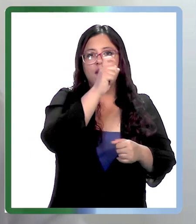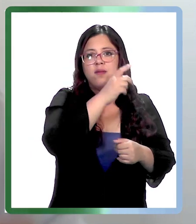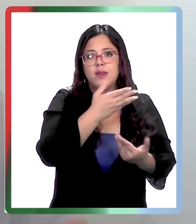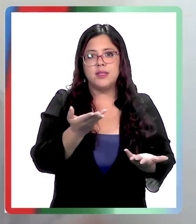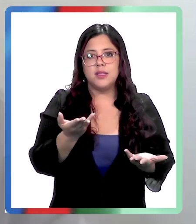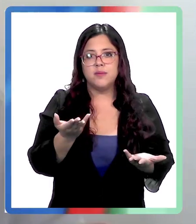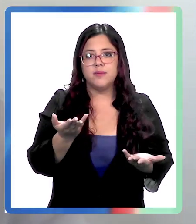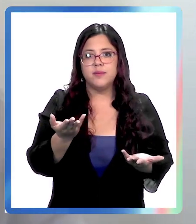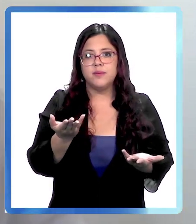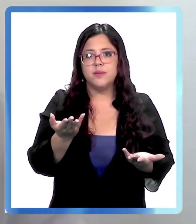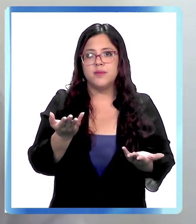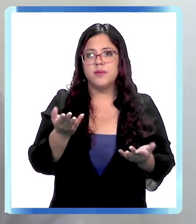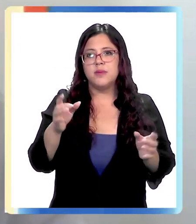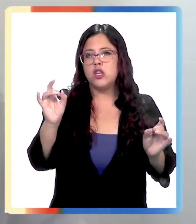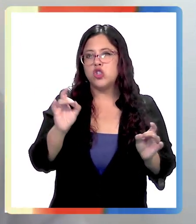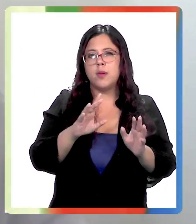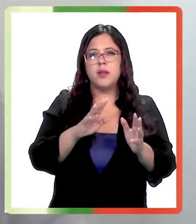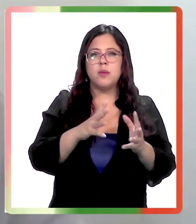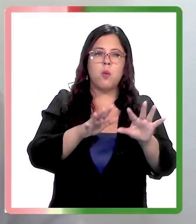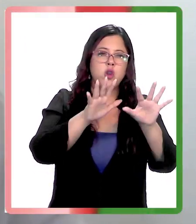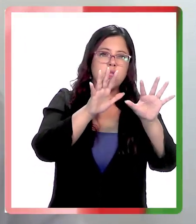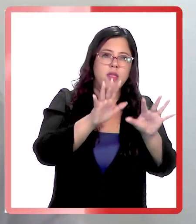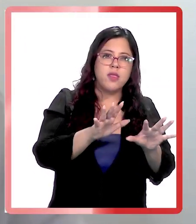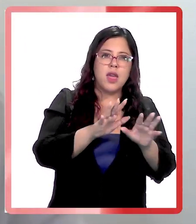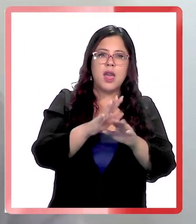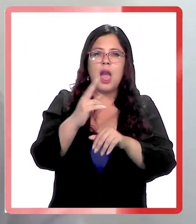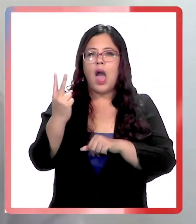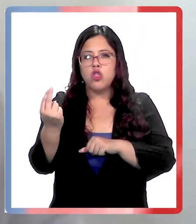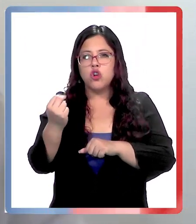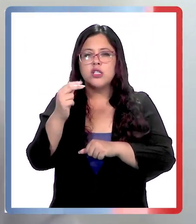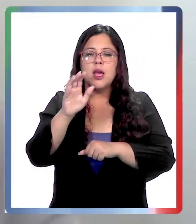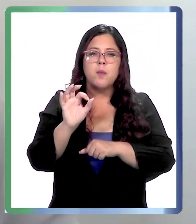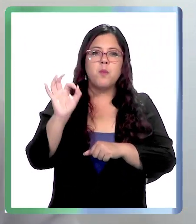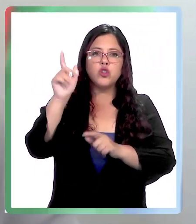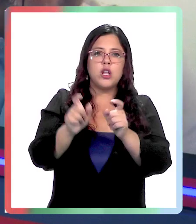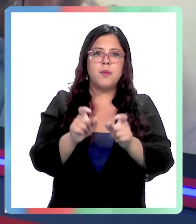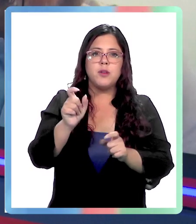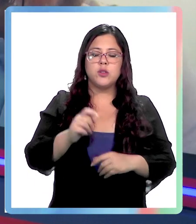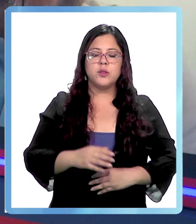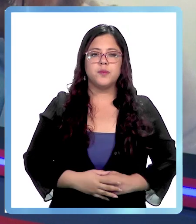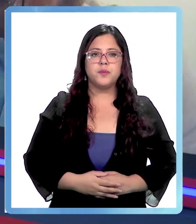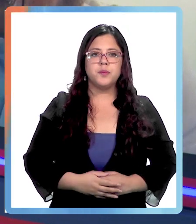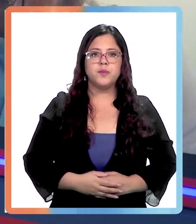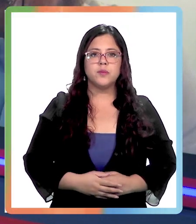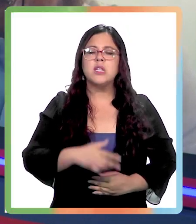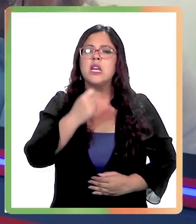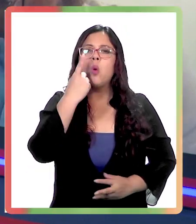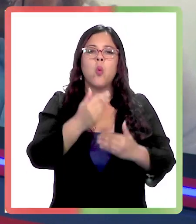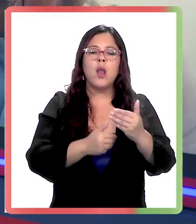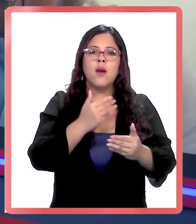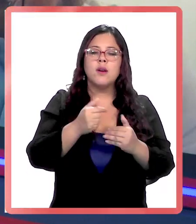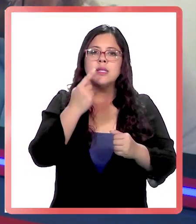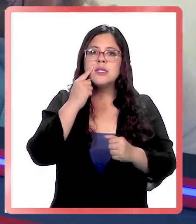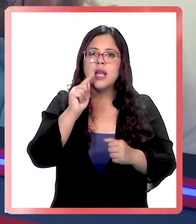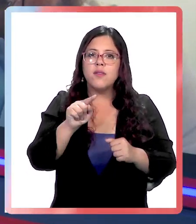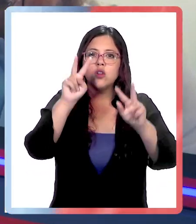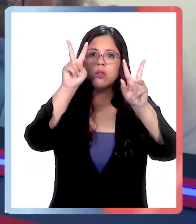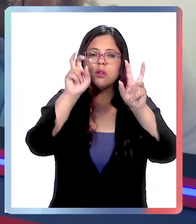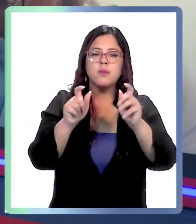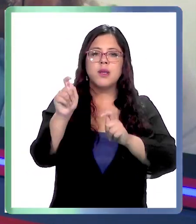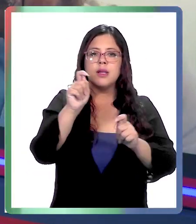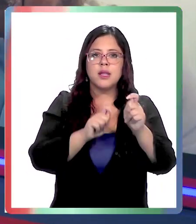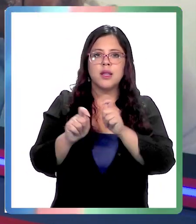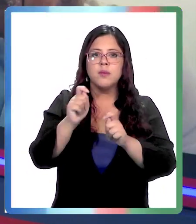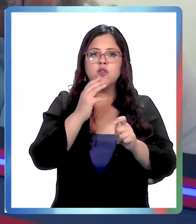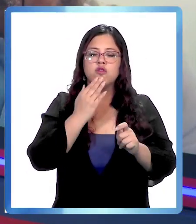excepcional y no va más allá del 10 al 12% de los pacientes. Doctor, ¿y qué avances se han visto en términos